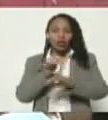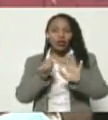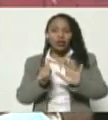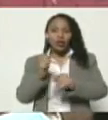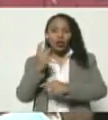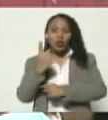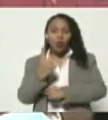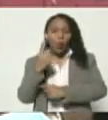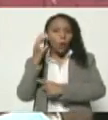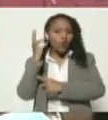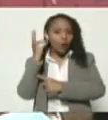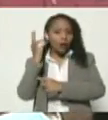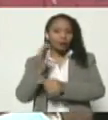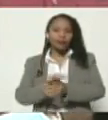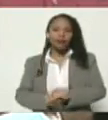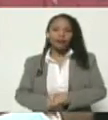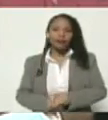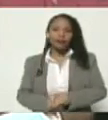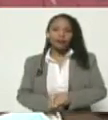2.361 mujeres.